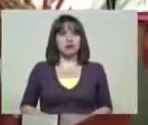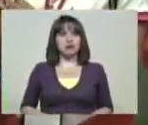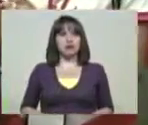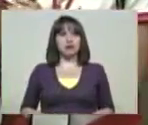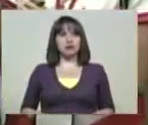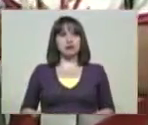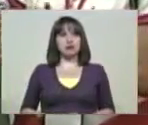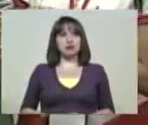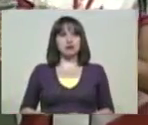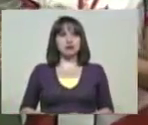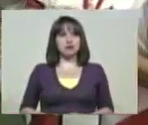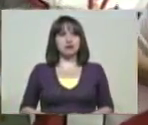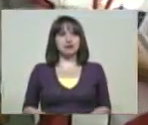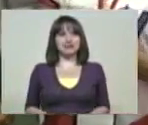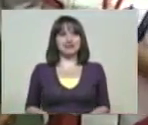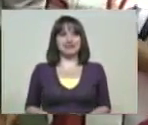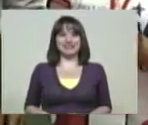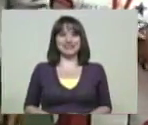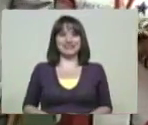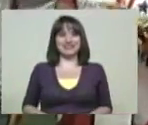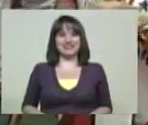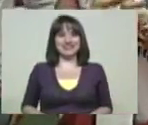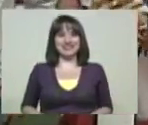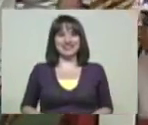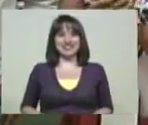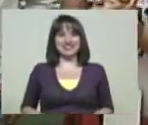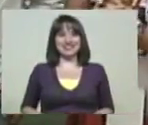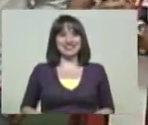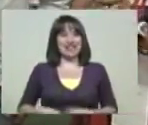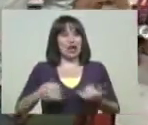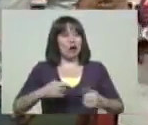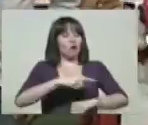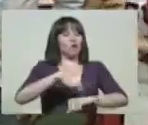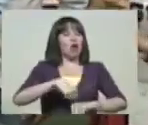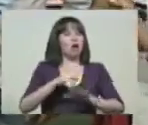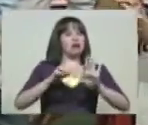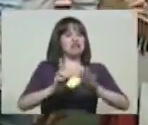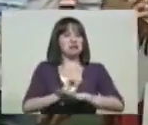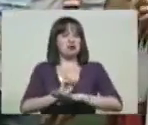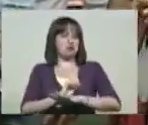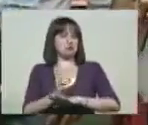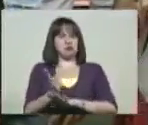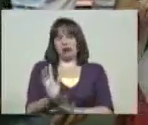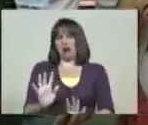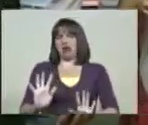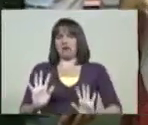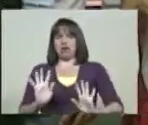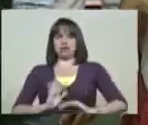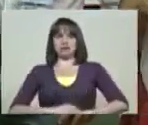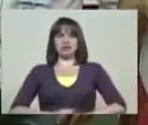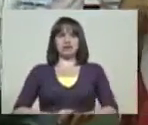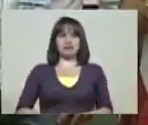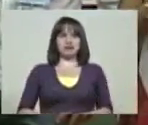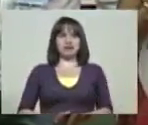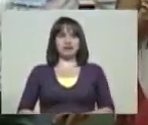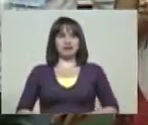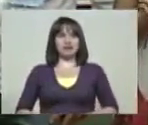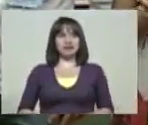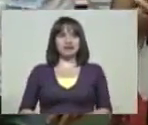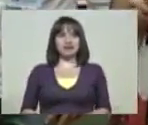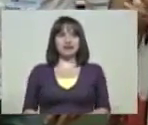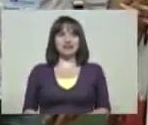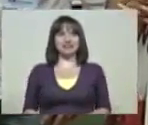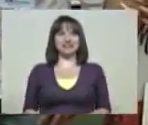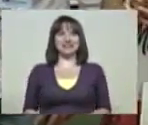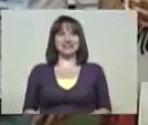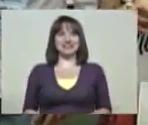bueno camarada una horita y seis minutos apenas no se emociona y además bueno